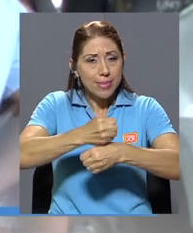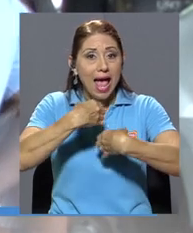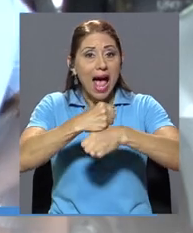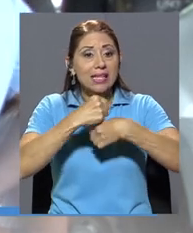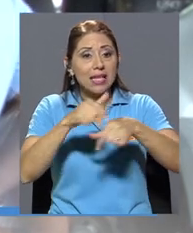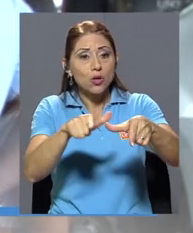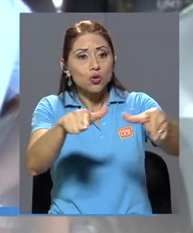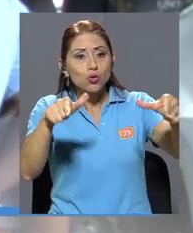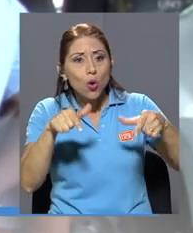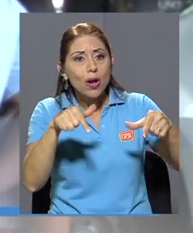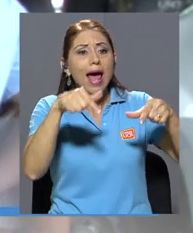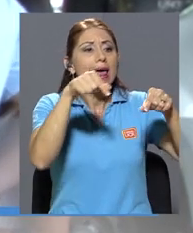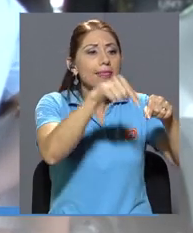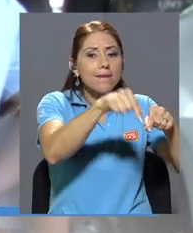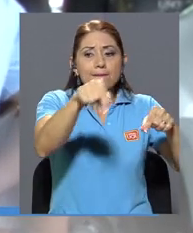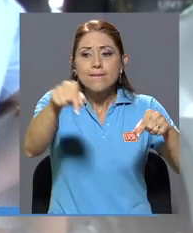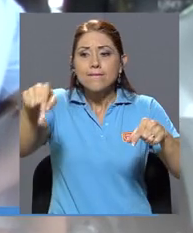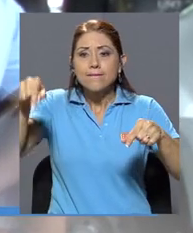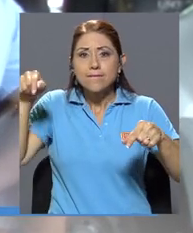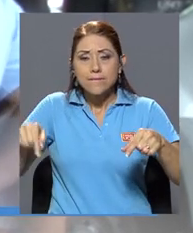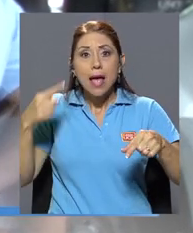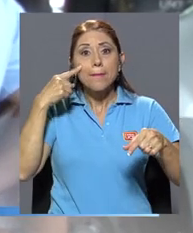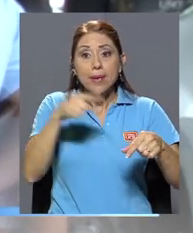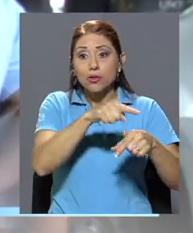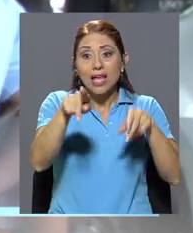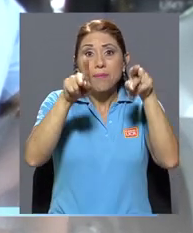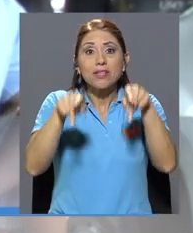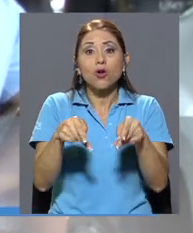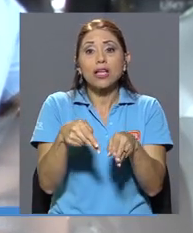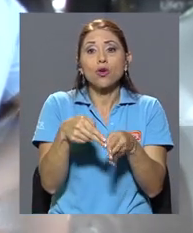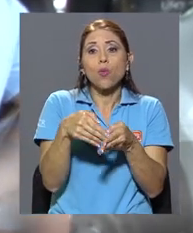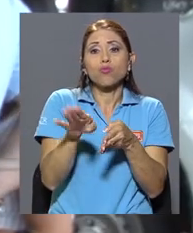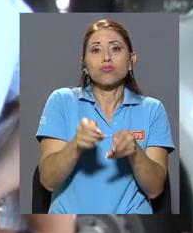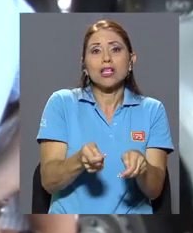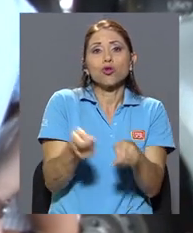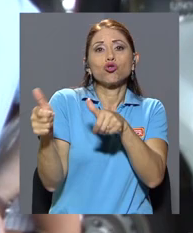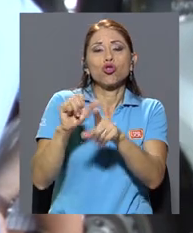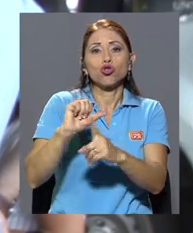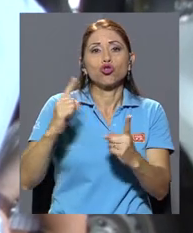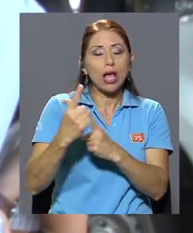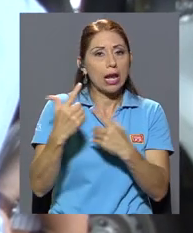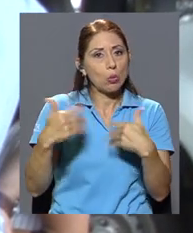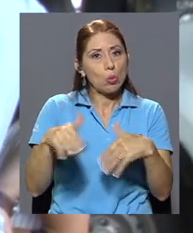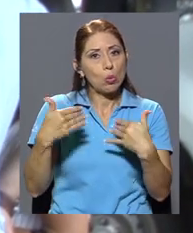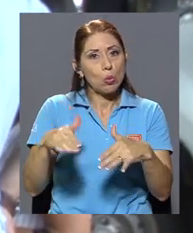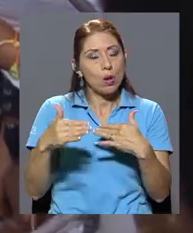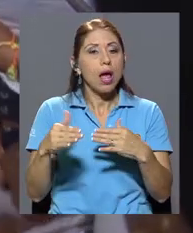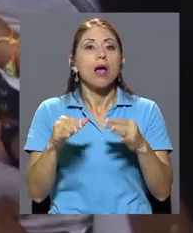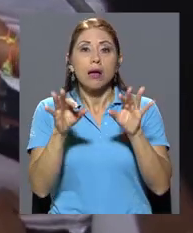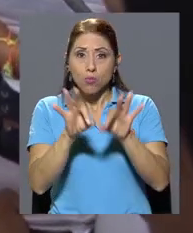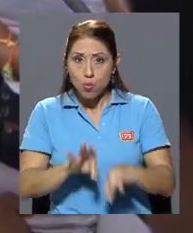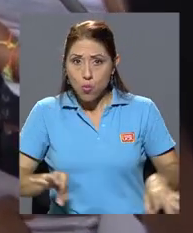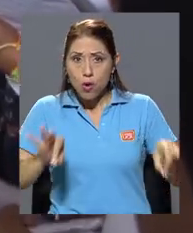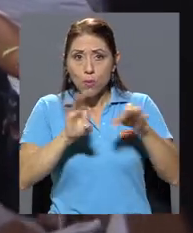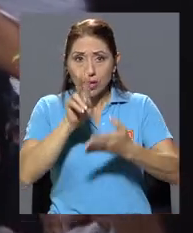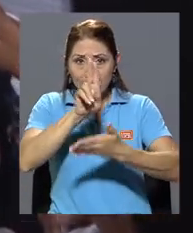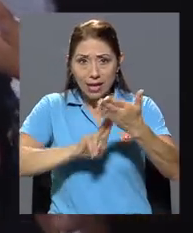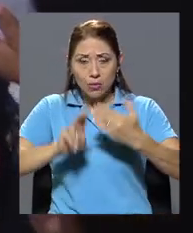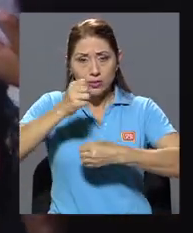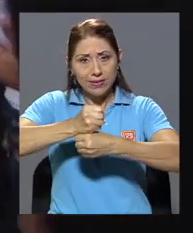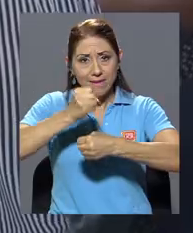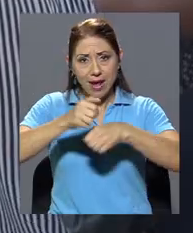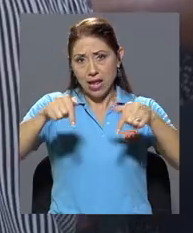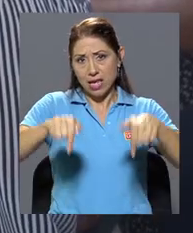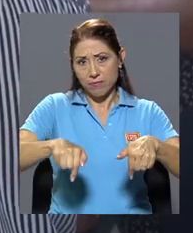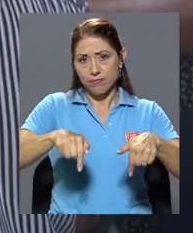se dan, digamos, situaciones de exclusión social muy grandes. Se ha considerado que es muy importante, ¿verdad?, para la universidad trabajar en esta zona. De hecho,